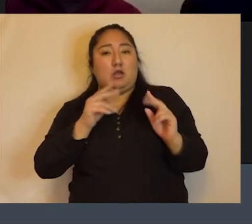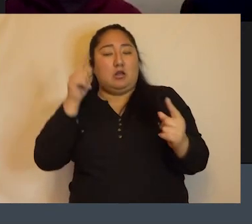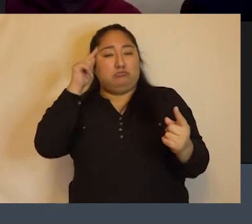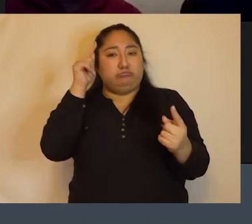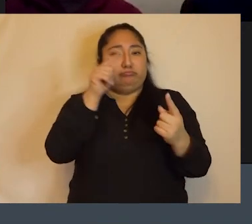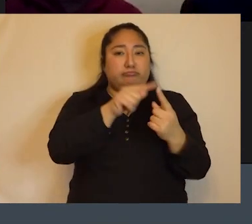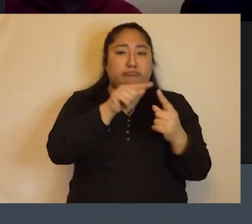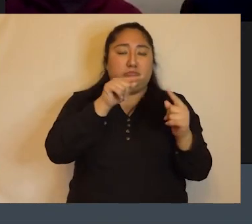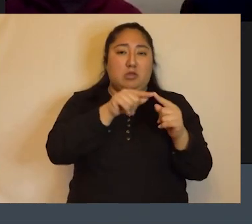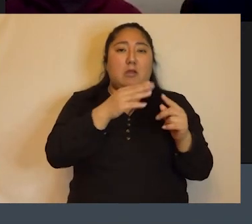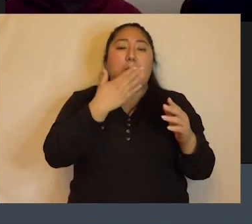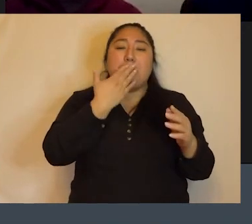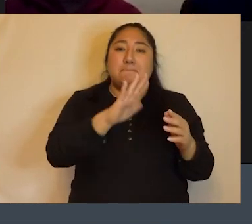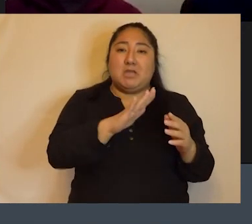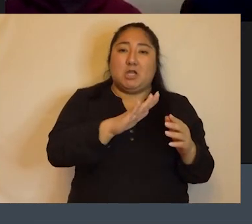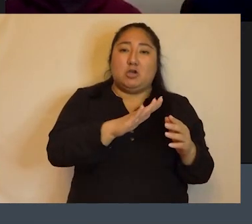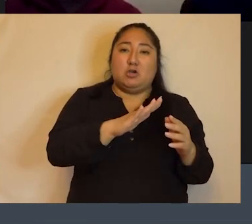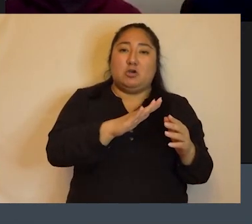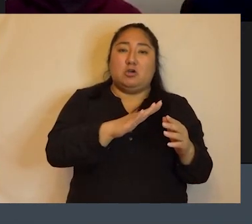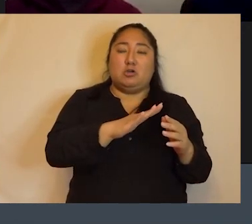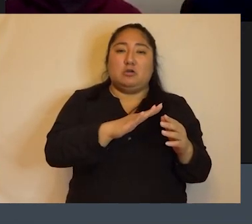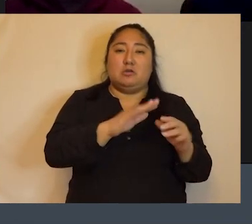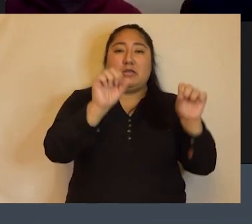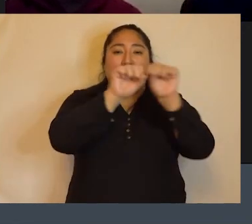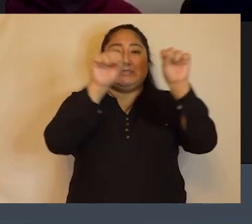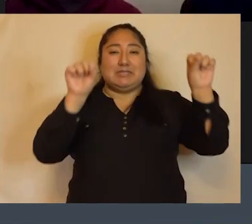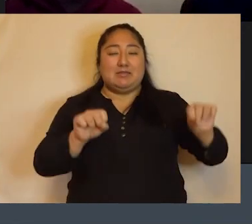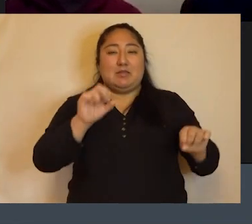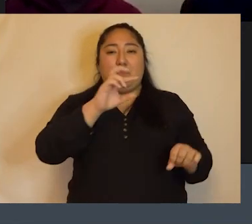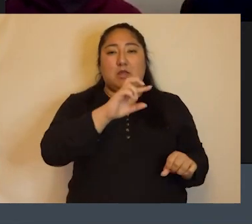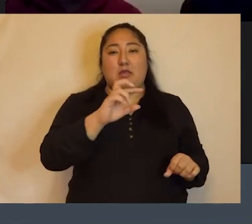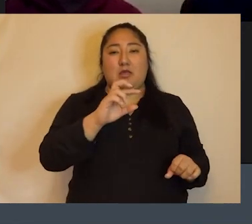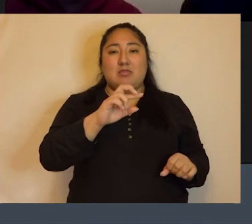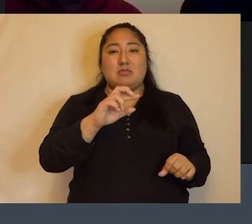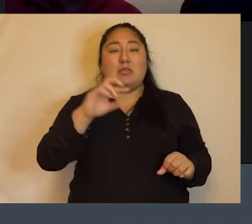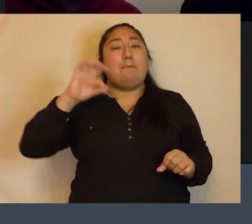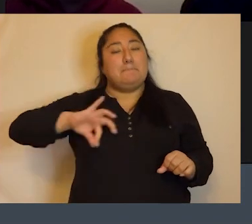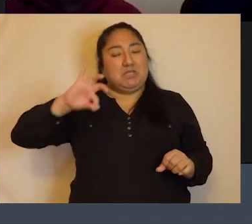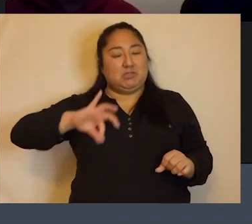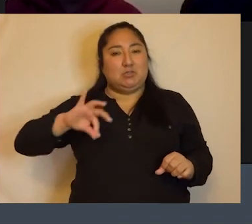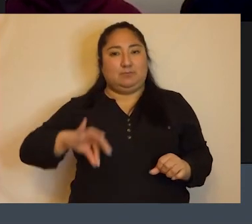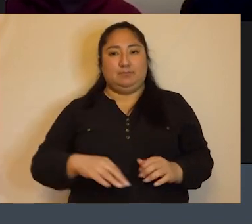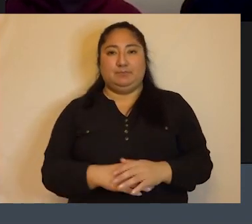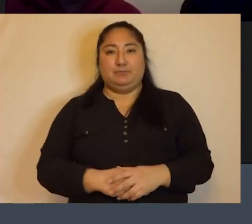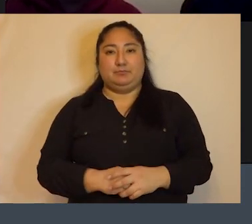que lleve a una situación de mejora sustantiva del sistema de pensiones que tenemos.